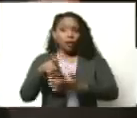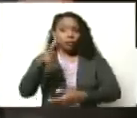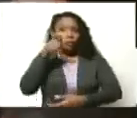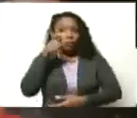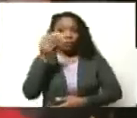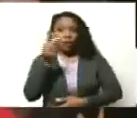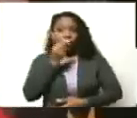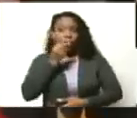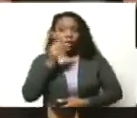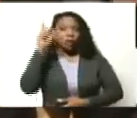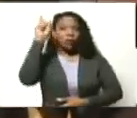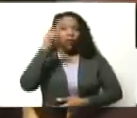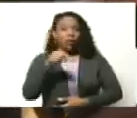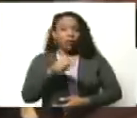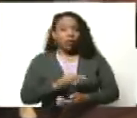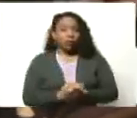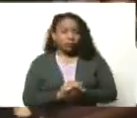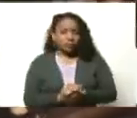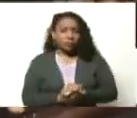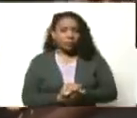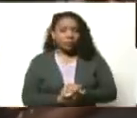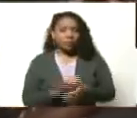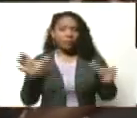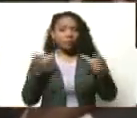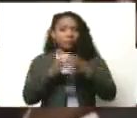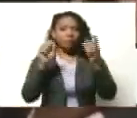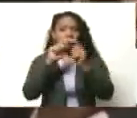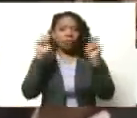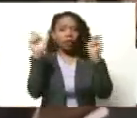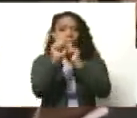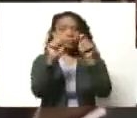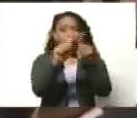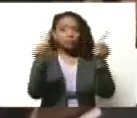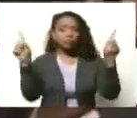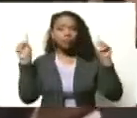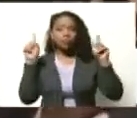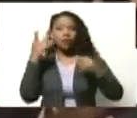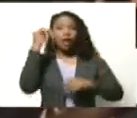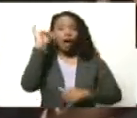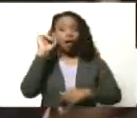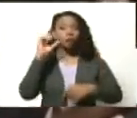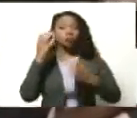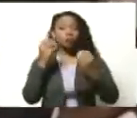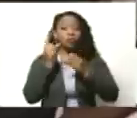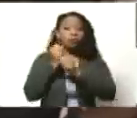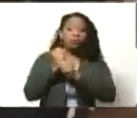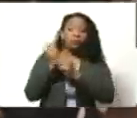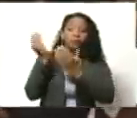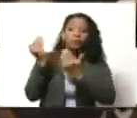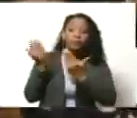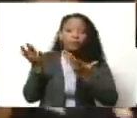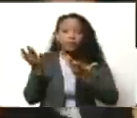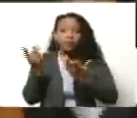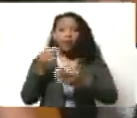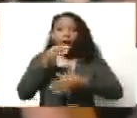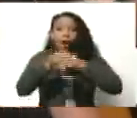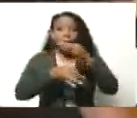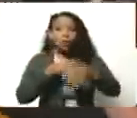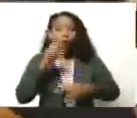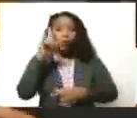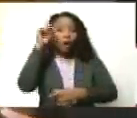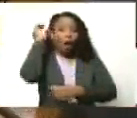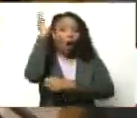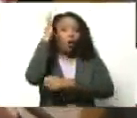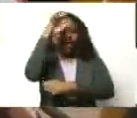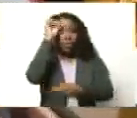alimentaria y también la cumbre del cambio climático. Las propuestas, que hay mucha expectativa por lo que usted está comentando. Es una jornada de